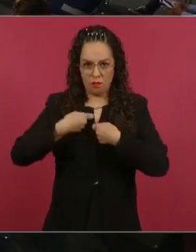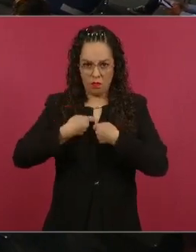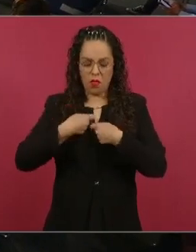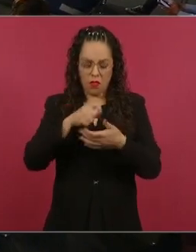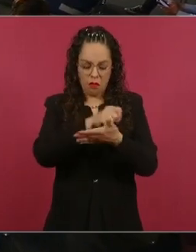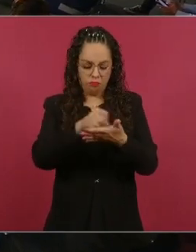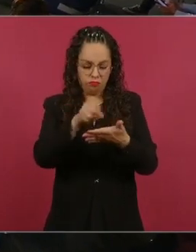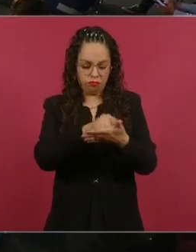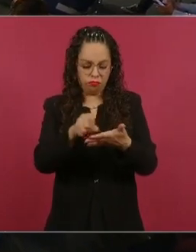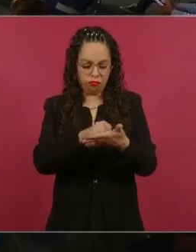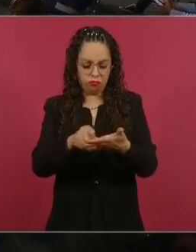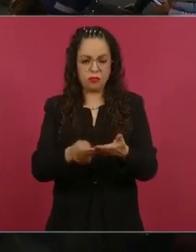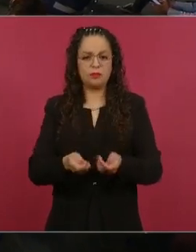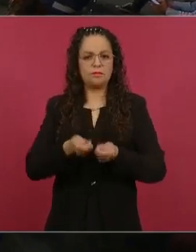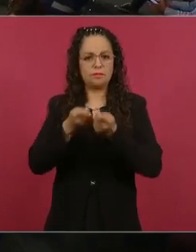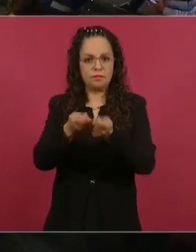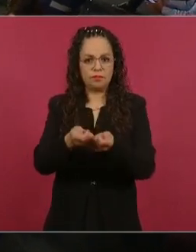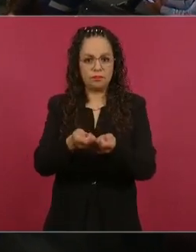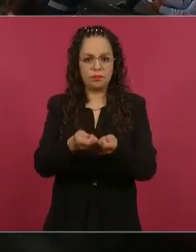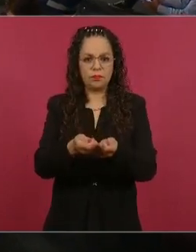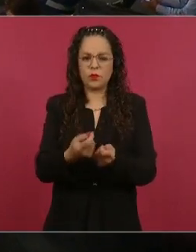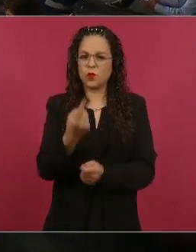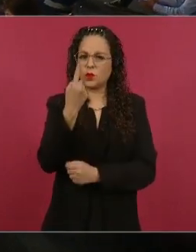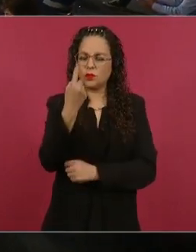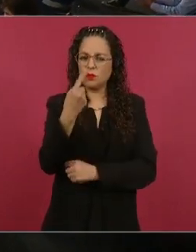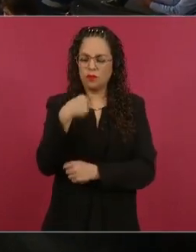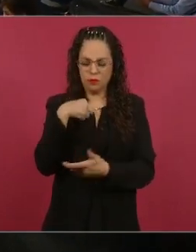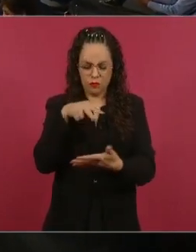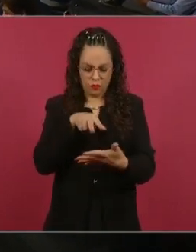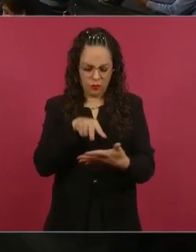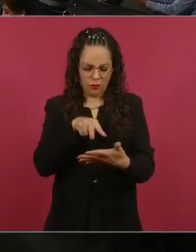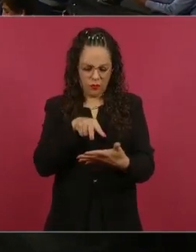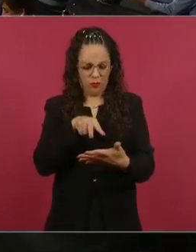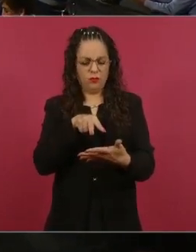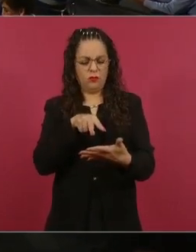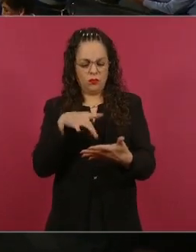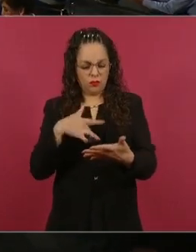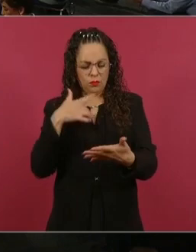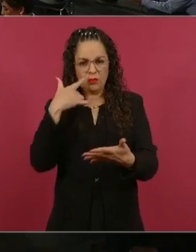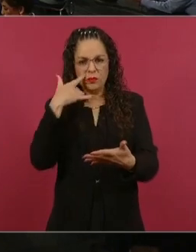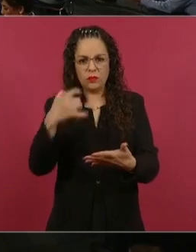está uno que se llama, que me llama mucho la atención,